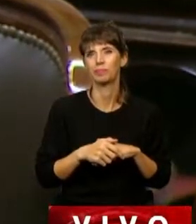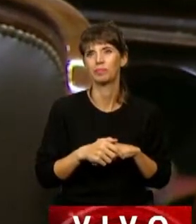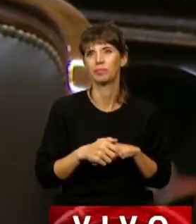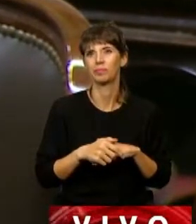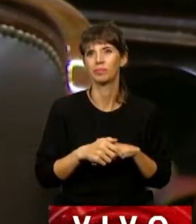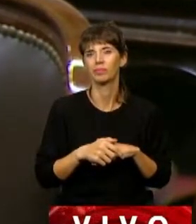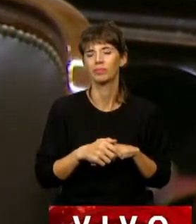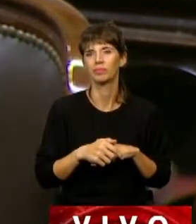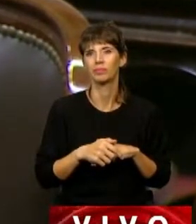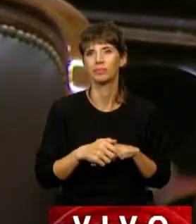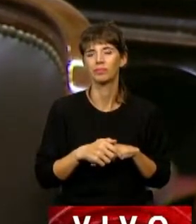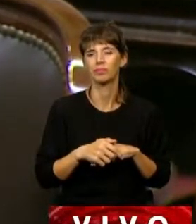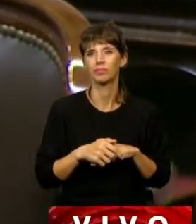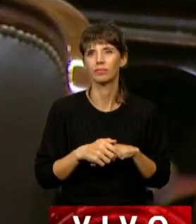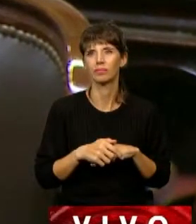delimitar